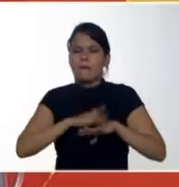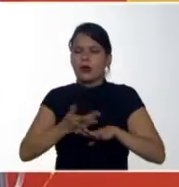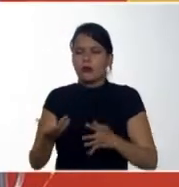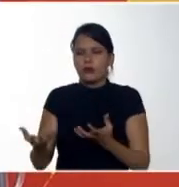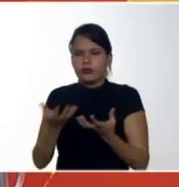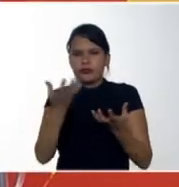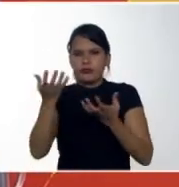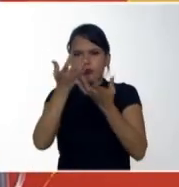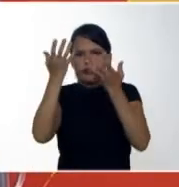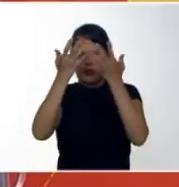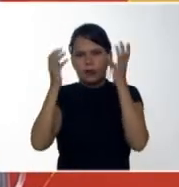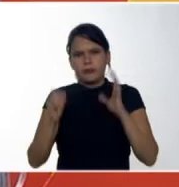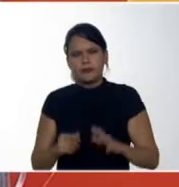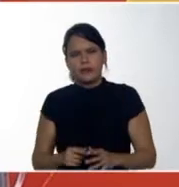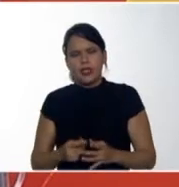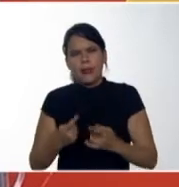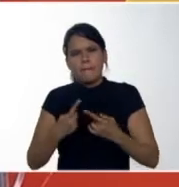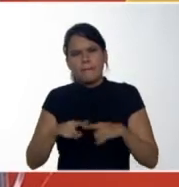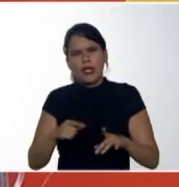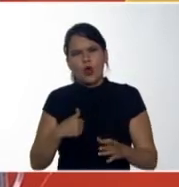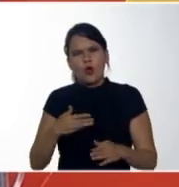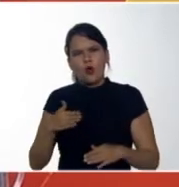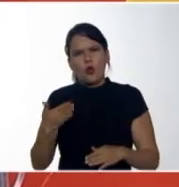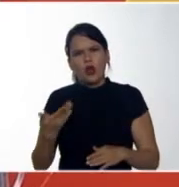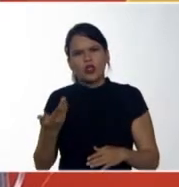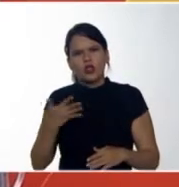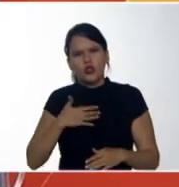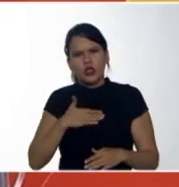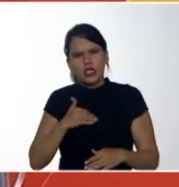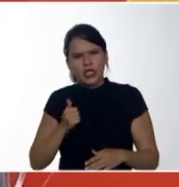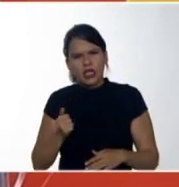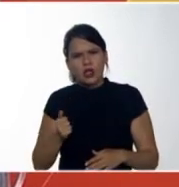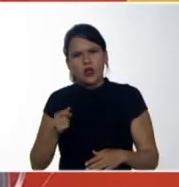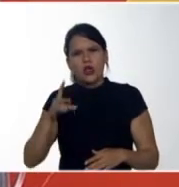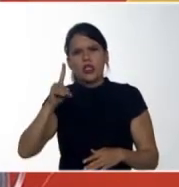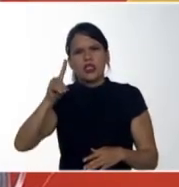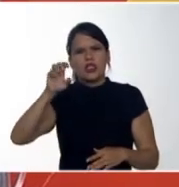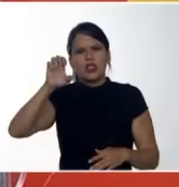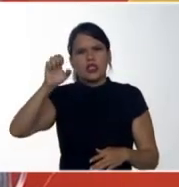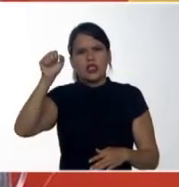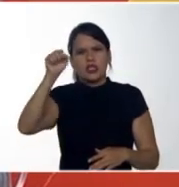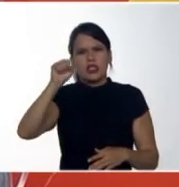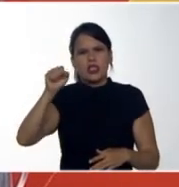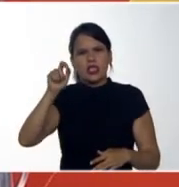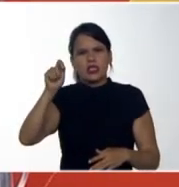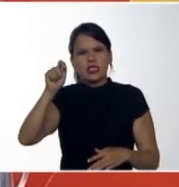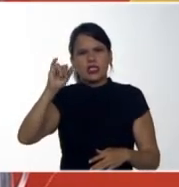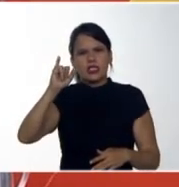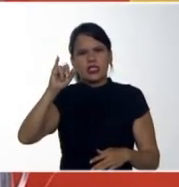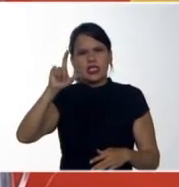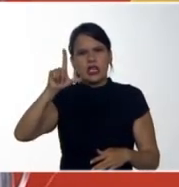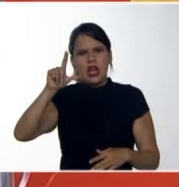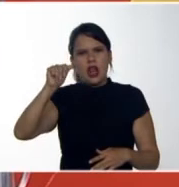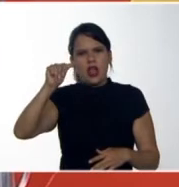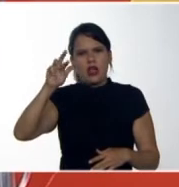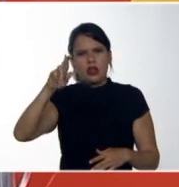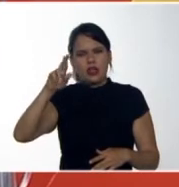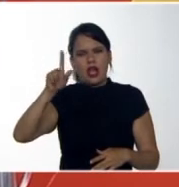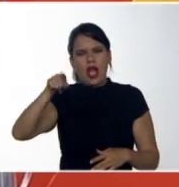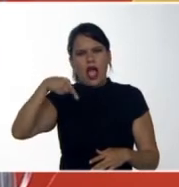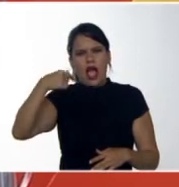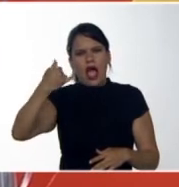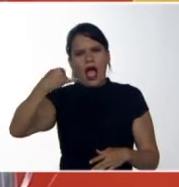evaporó. Pero cuando yo quiero destilar, ¿bien? Entonces hay otro proceso, porque